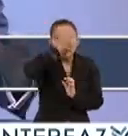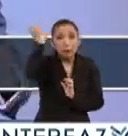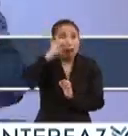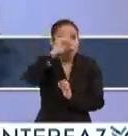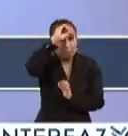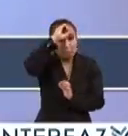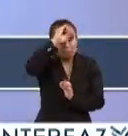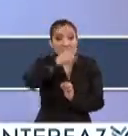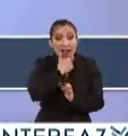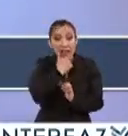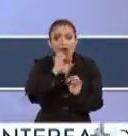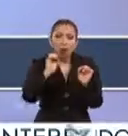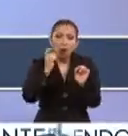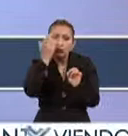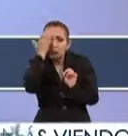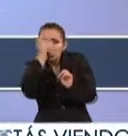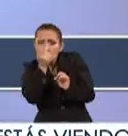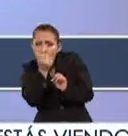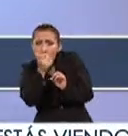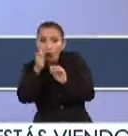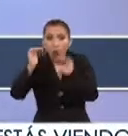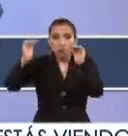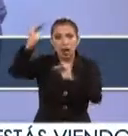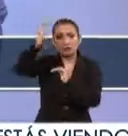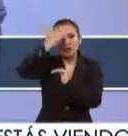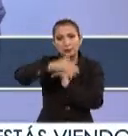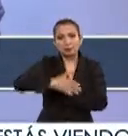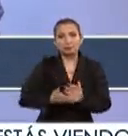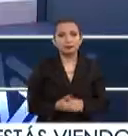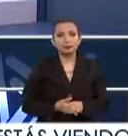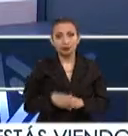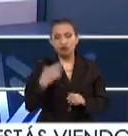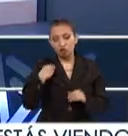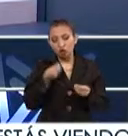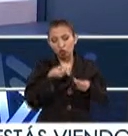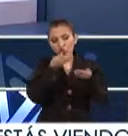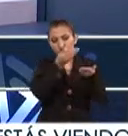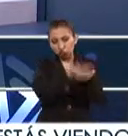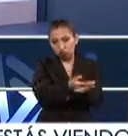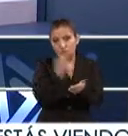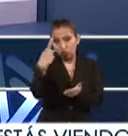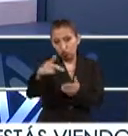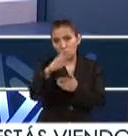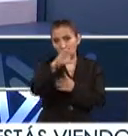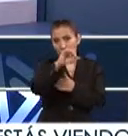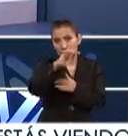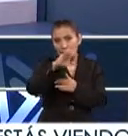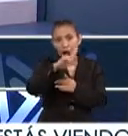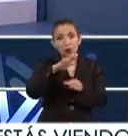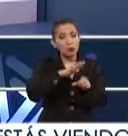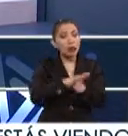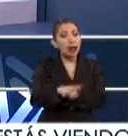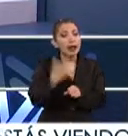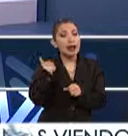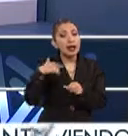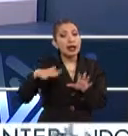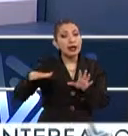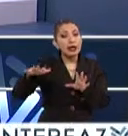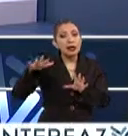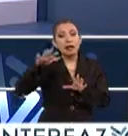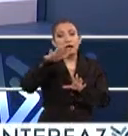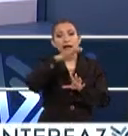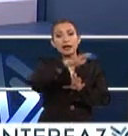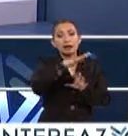sepa nada de inglés, o sepa un poco, o sepa mucho? Bueno, lo que estamos ofreciendo a través de su canal está dentro de